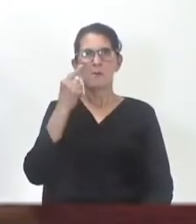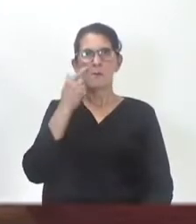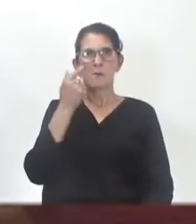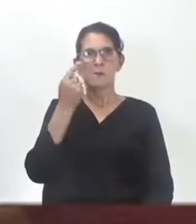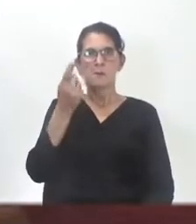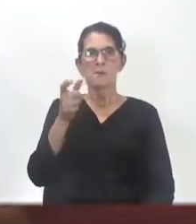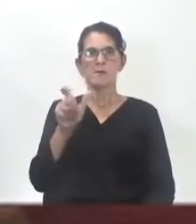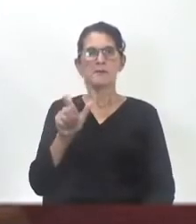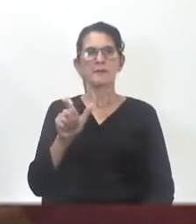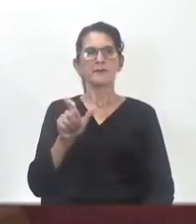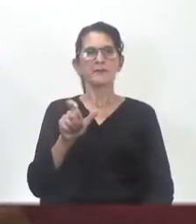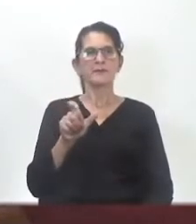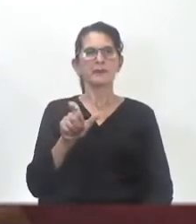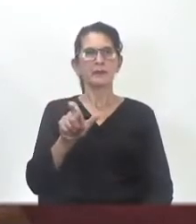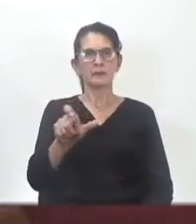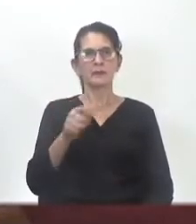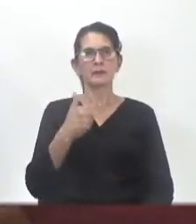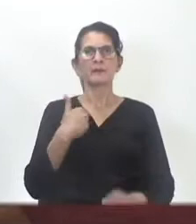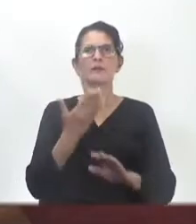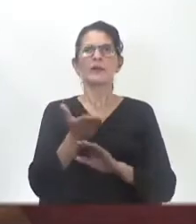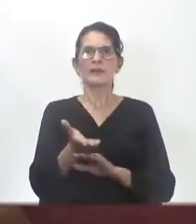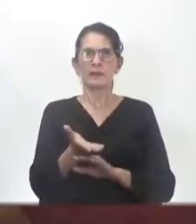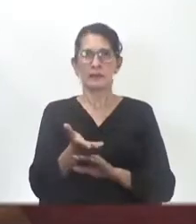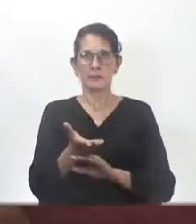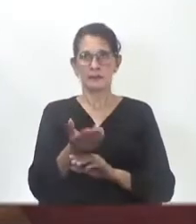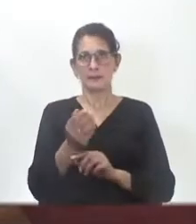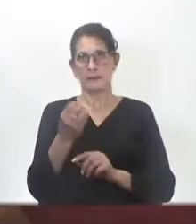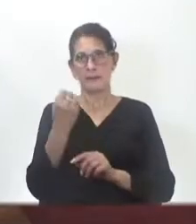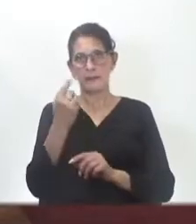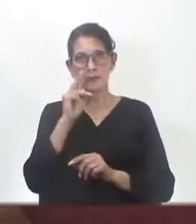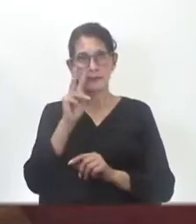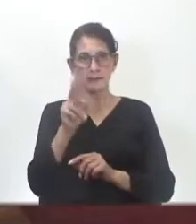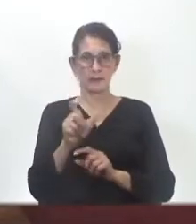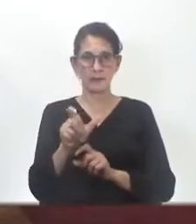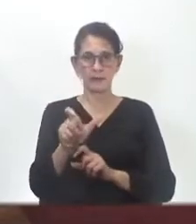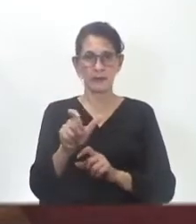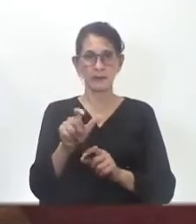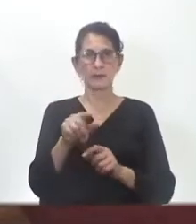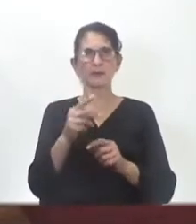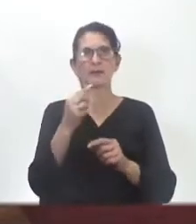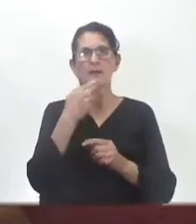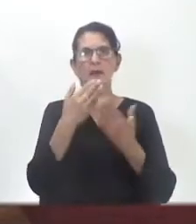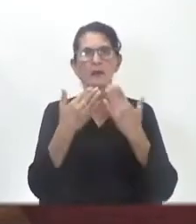ahora voy a solicitar para pasar, a medida que hable un poco de lo que es